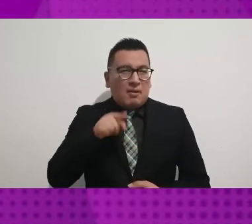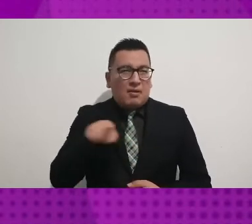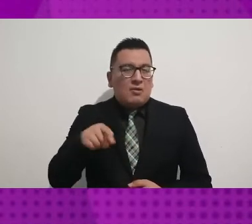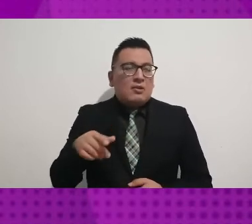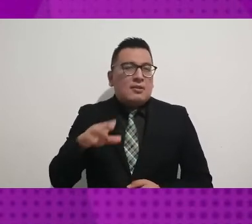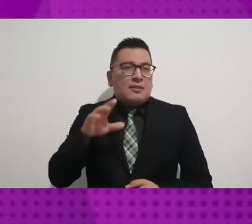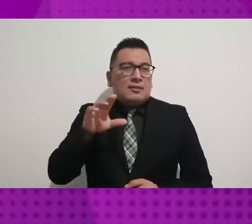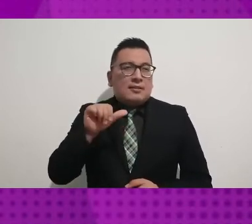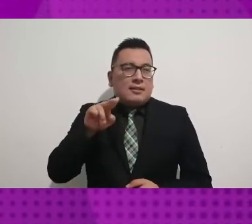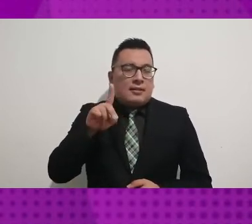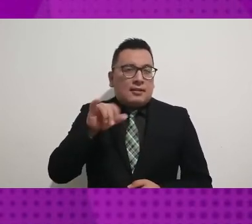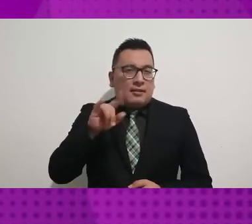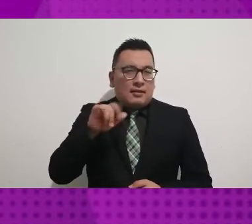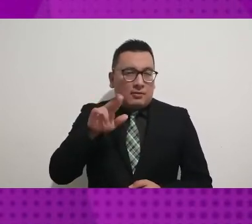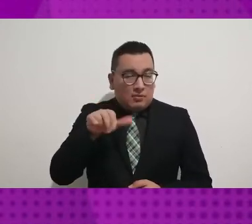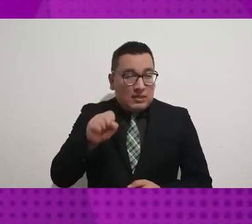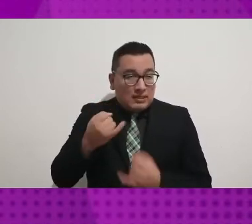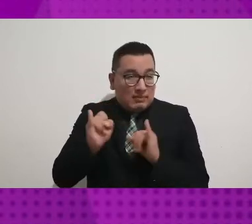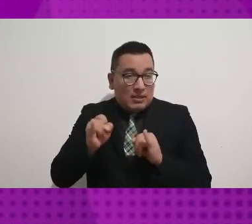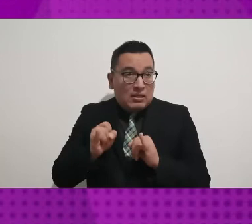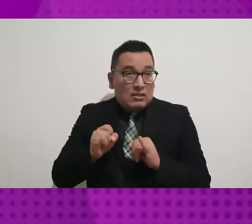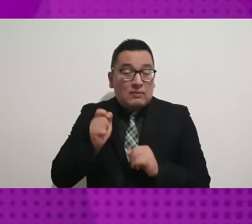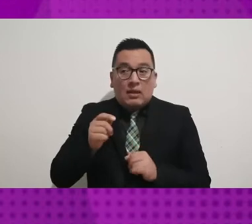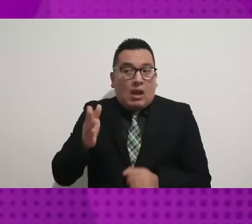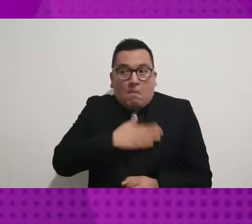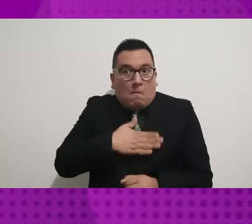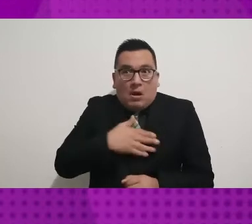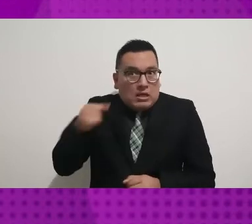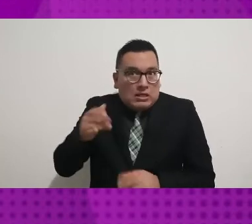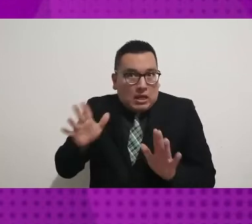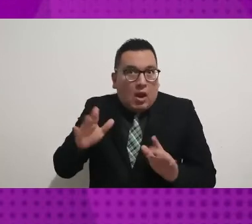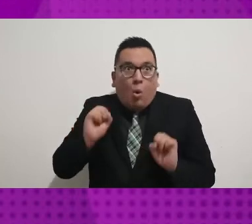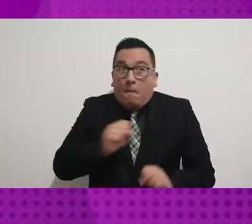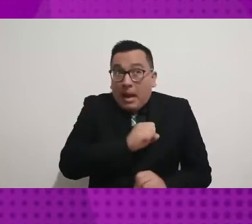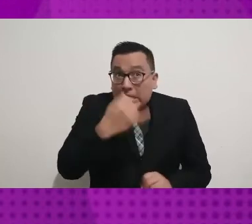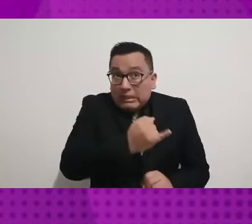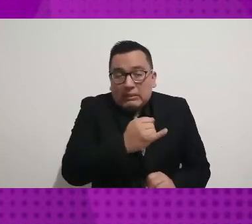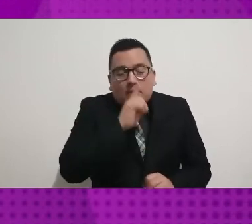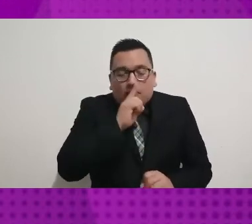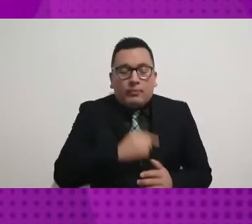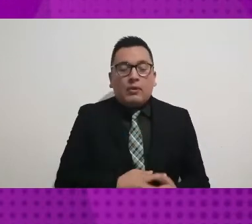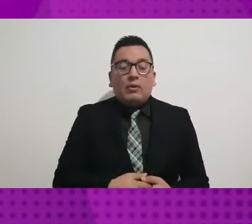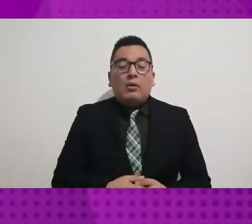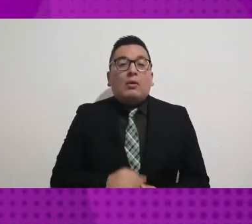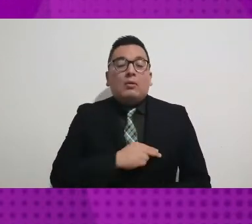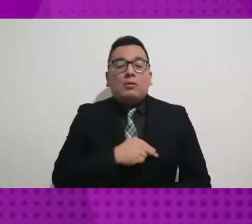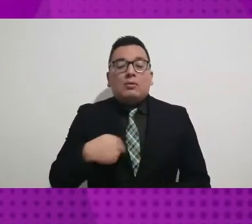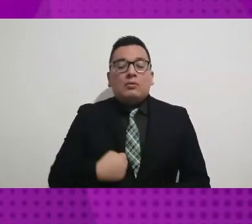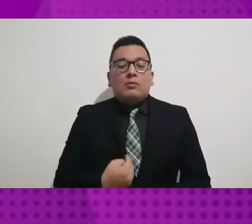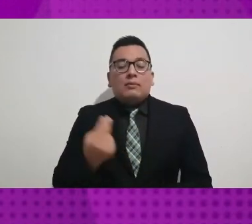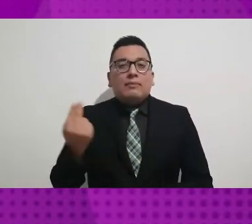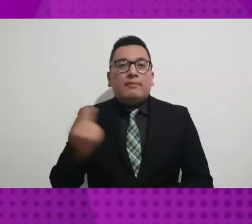que verlas a las candidaturas independientes como un mecanismo. Ni son buenas por sí mismas, ni son malas en sí mismas.